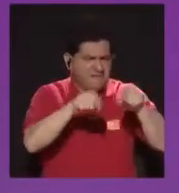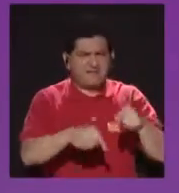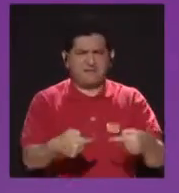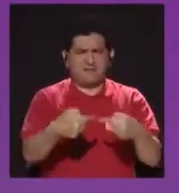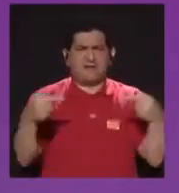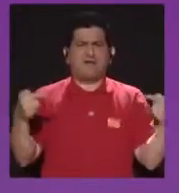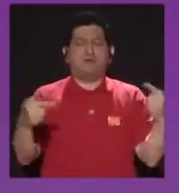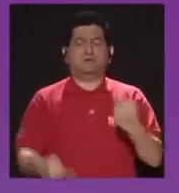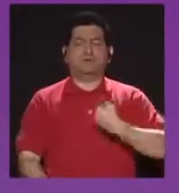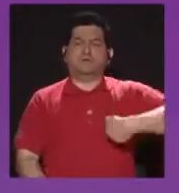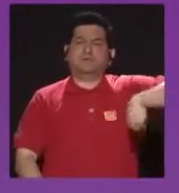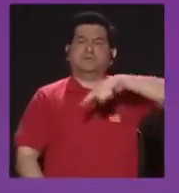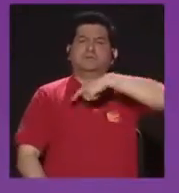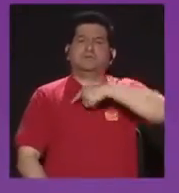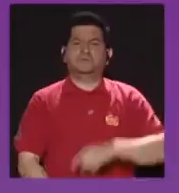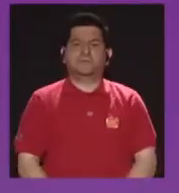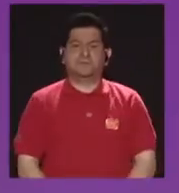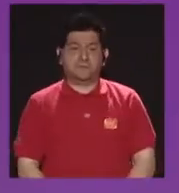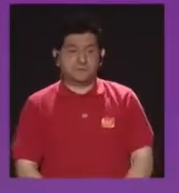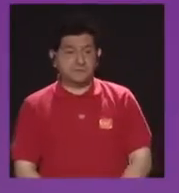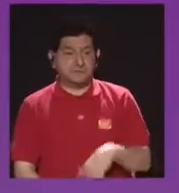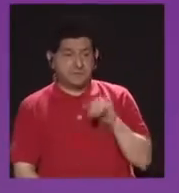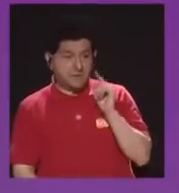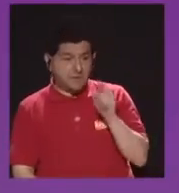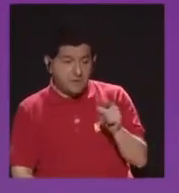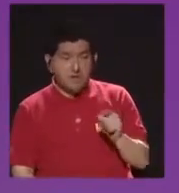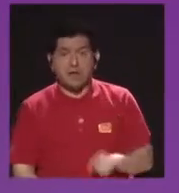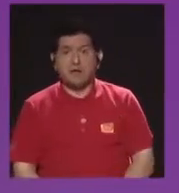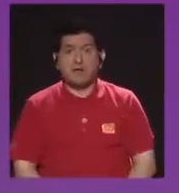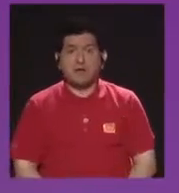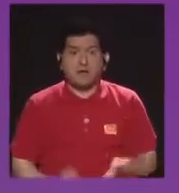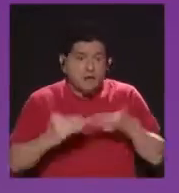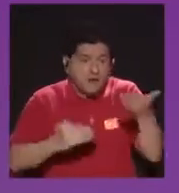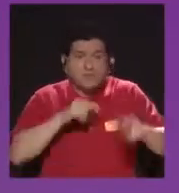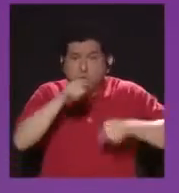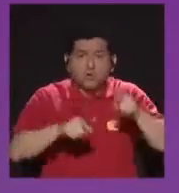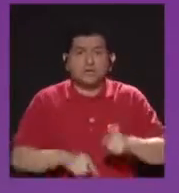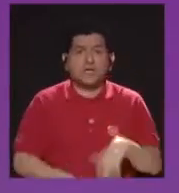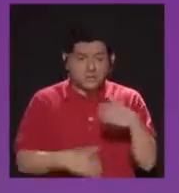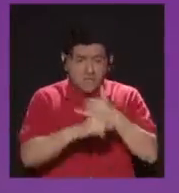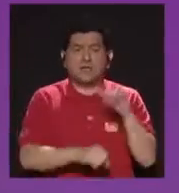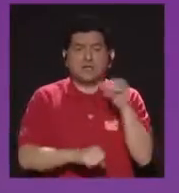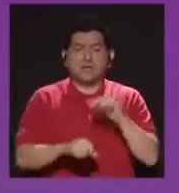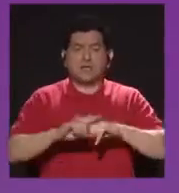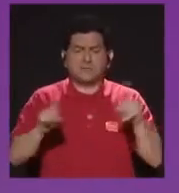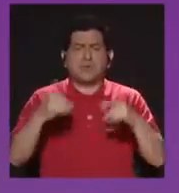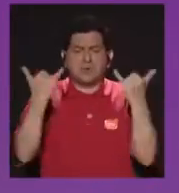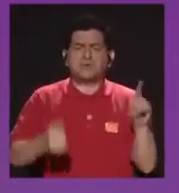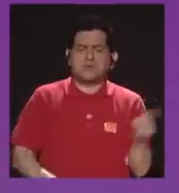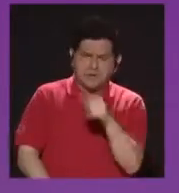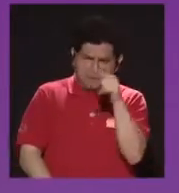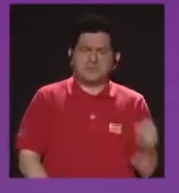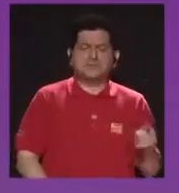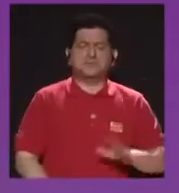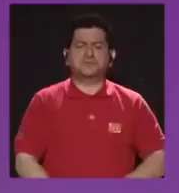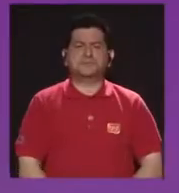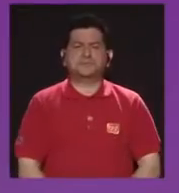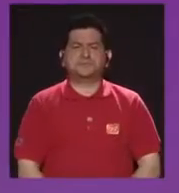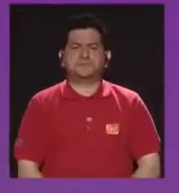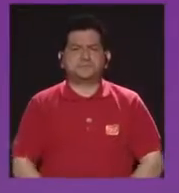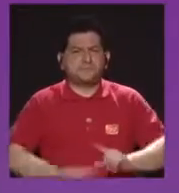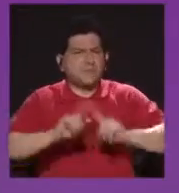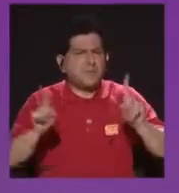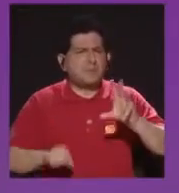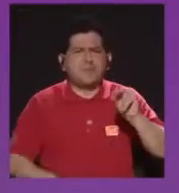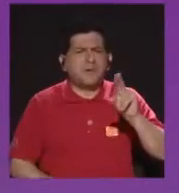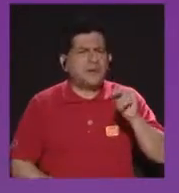nosotros y que hacía lo que estaba criticando bueno ya lo quitaron y todo pero no es